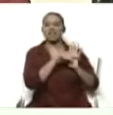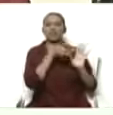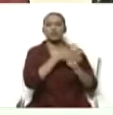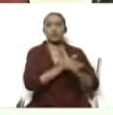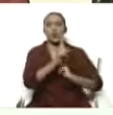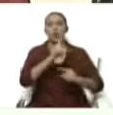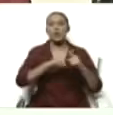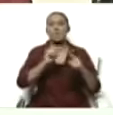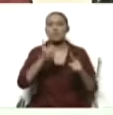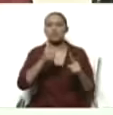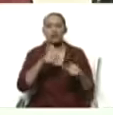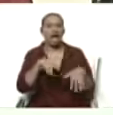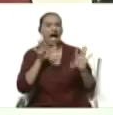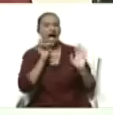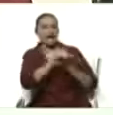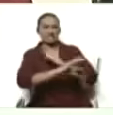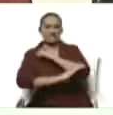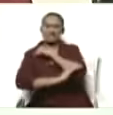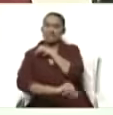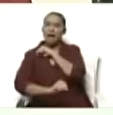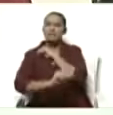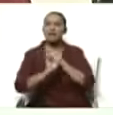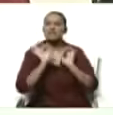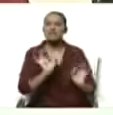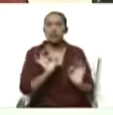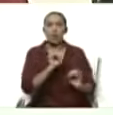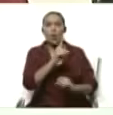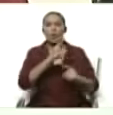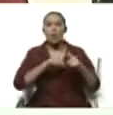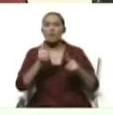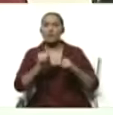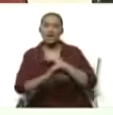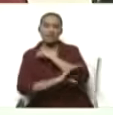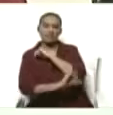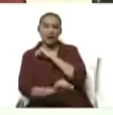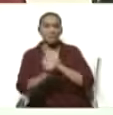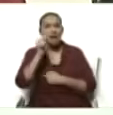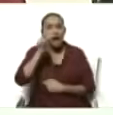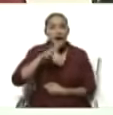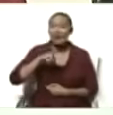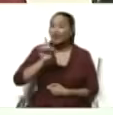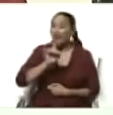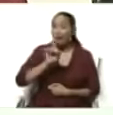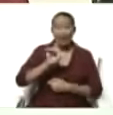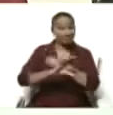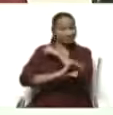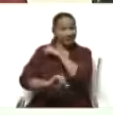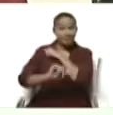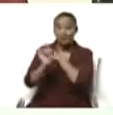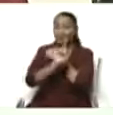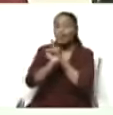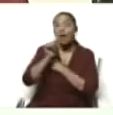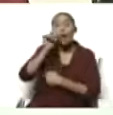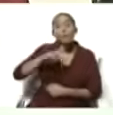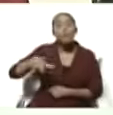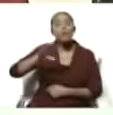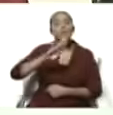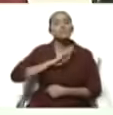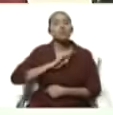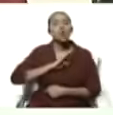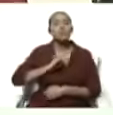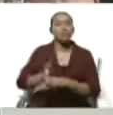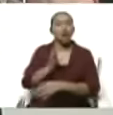la maquinaria del psu hace trampa no Es trampa es pueblo organizado que va a salir a votar por Nicolás